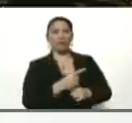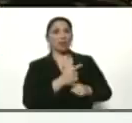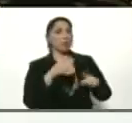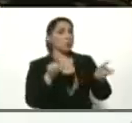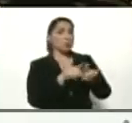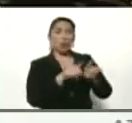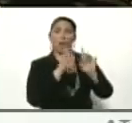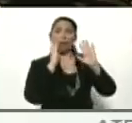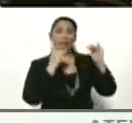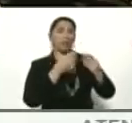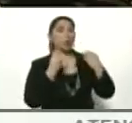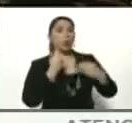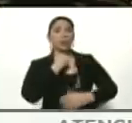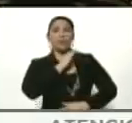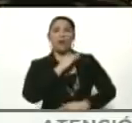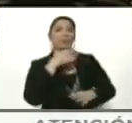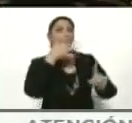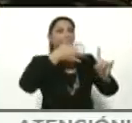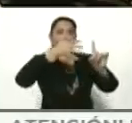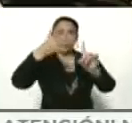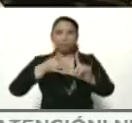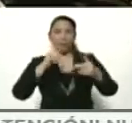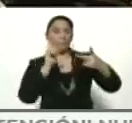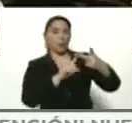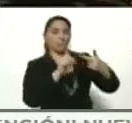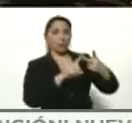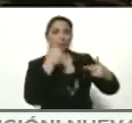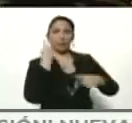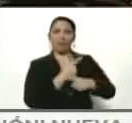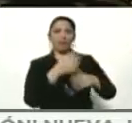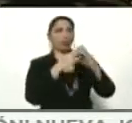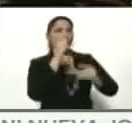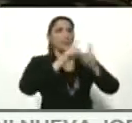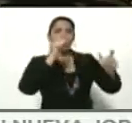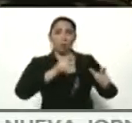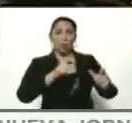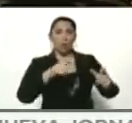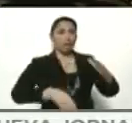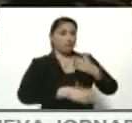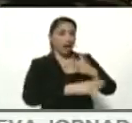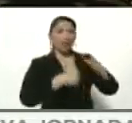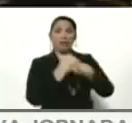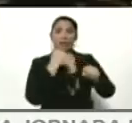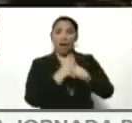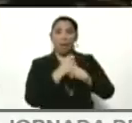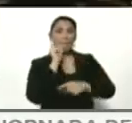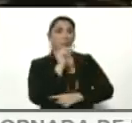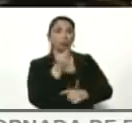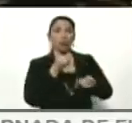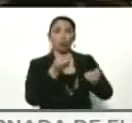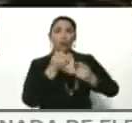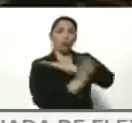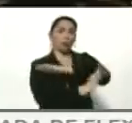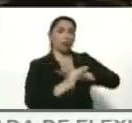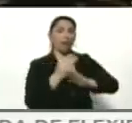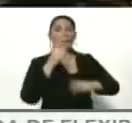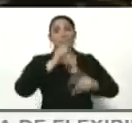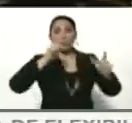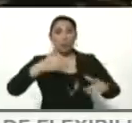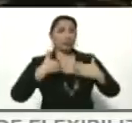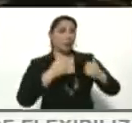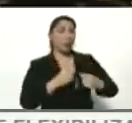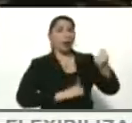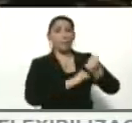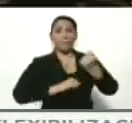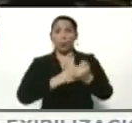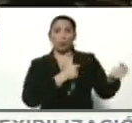Entonces, en primer lugar, la capacitación. El segundo lugar, toda persona que vaya a trabajar en un PASI, bien sea de personal de salud, personal de apoyo, personal